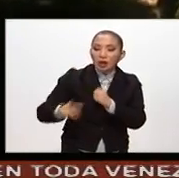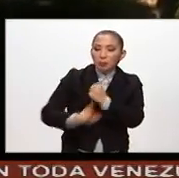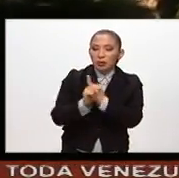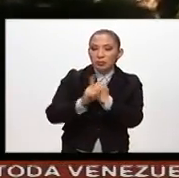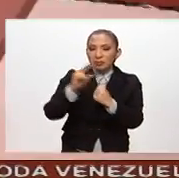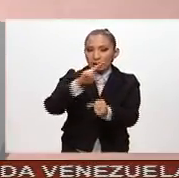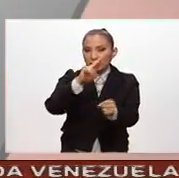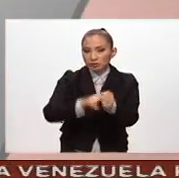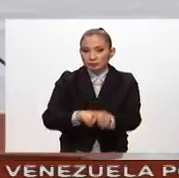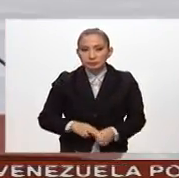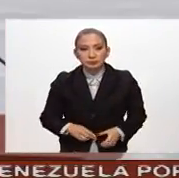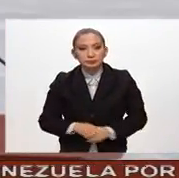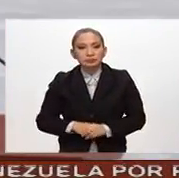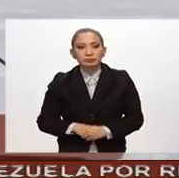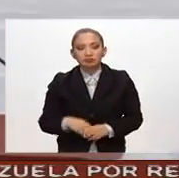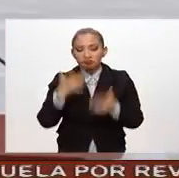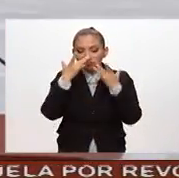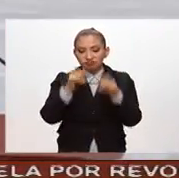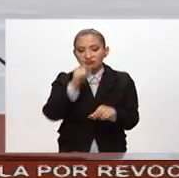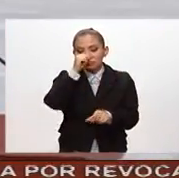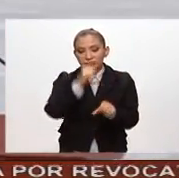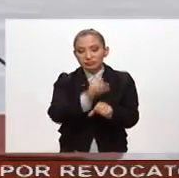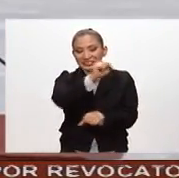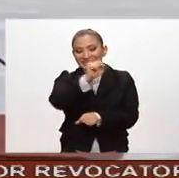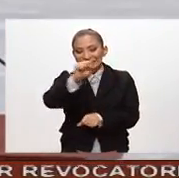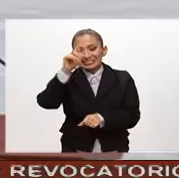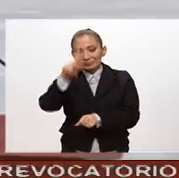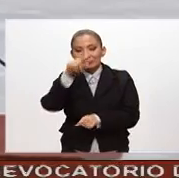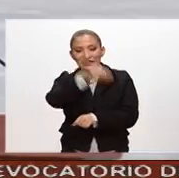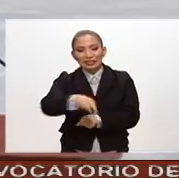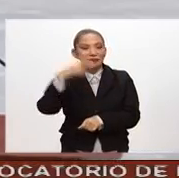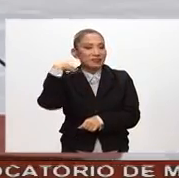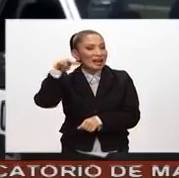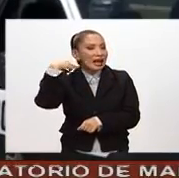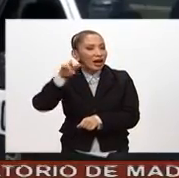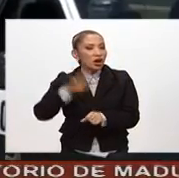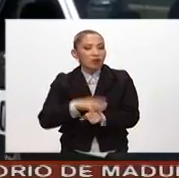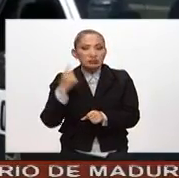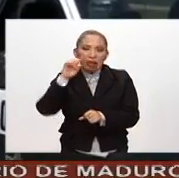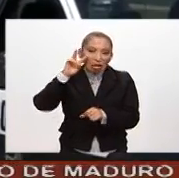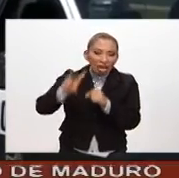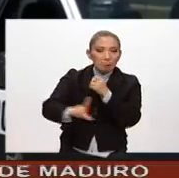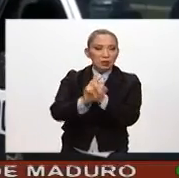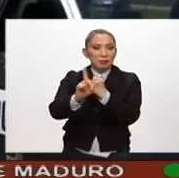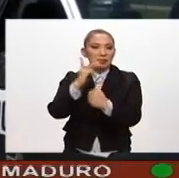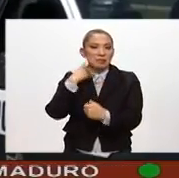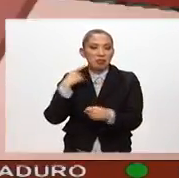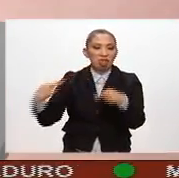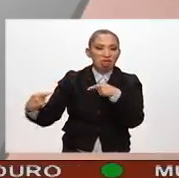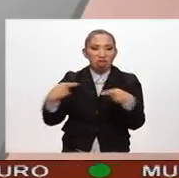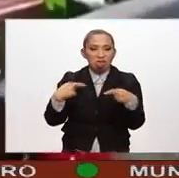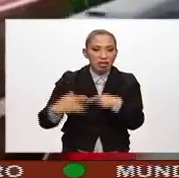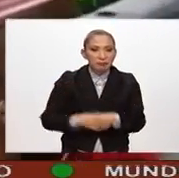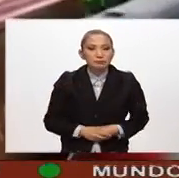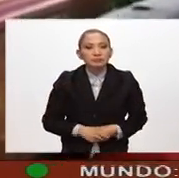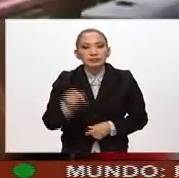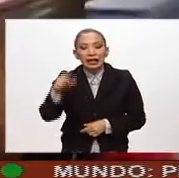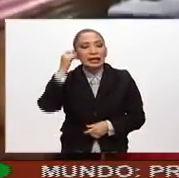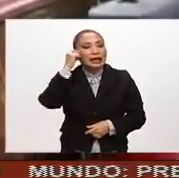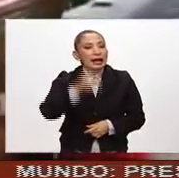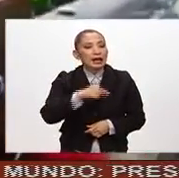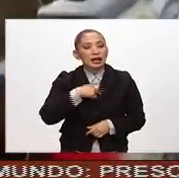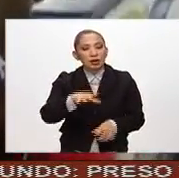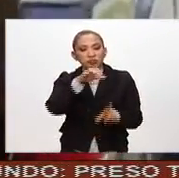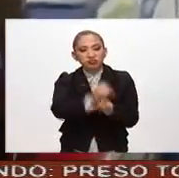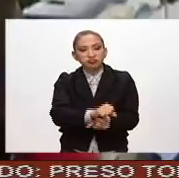desastre natural. Renuncia el secretario de Seguridad Pública de Veracruz en medio de una crisis política. En Guerrero